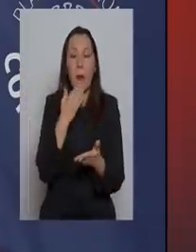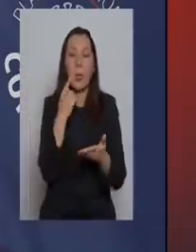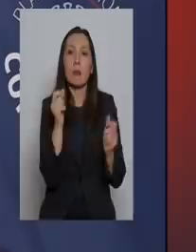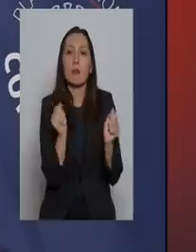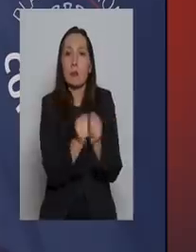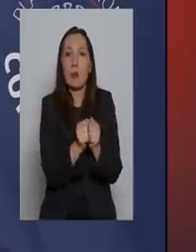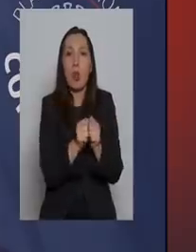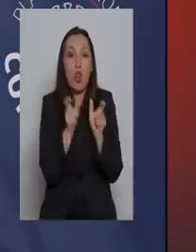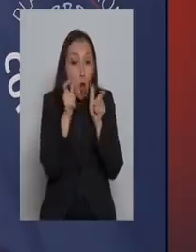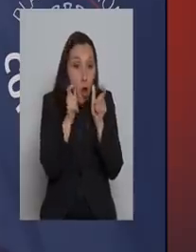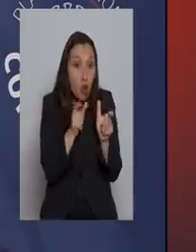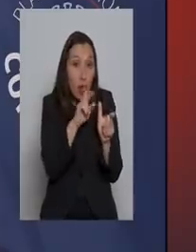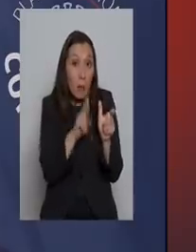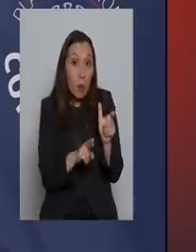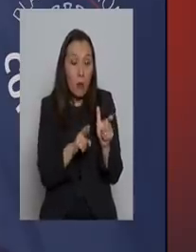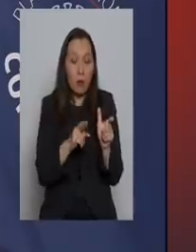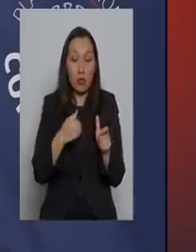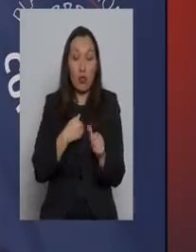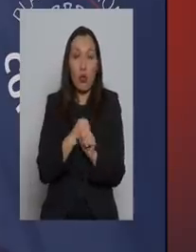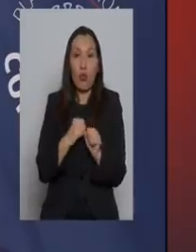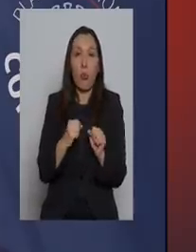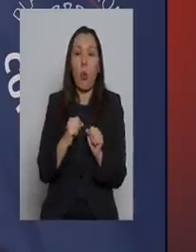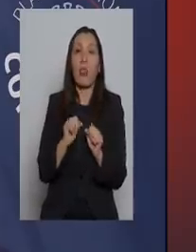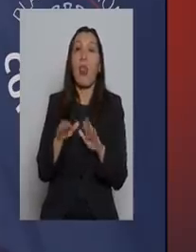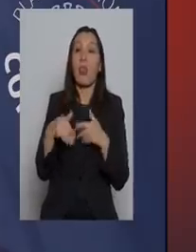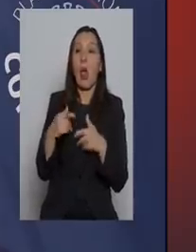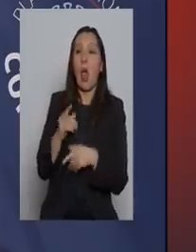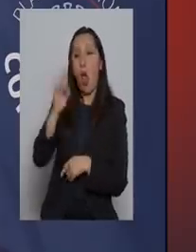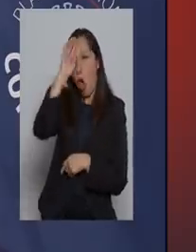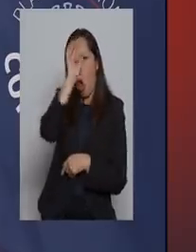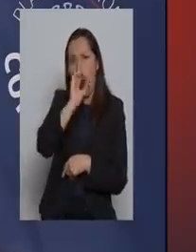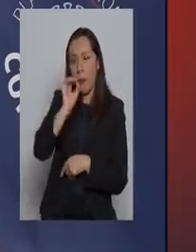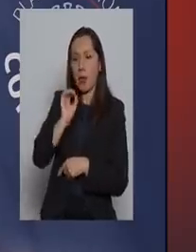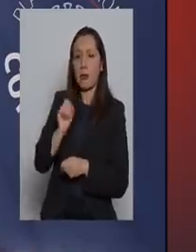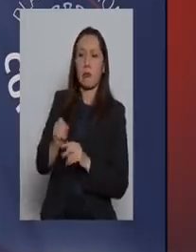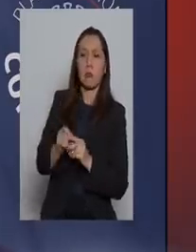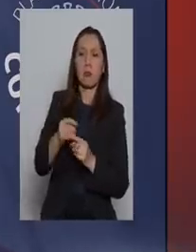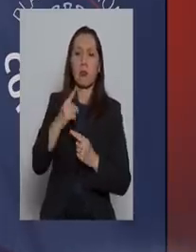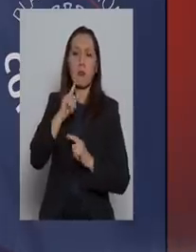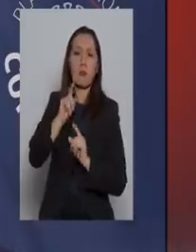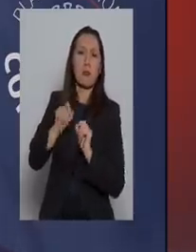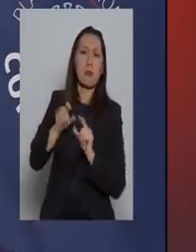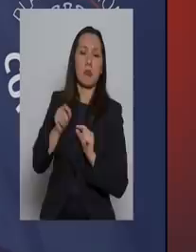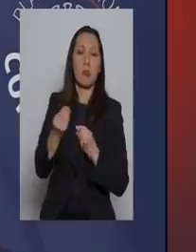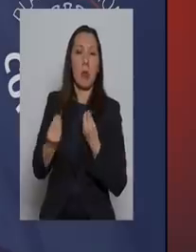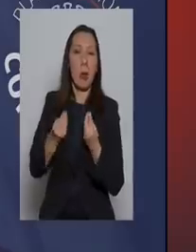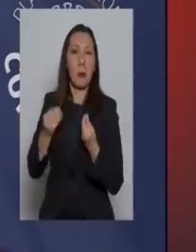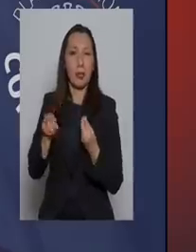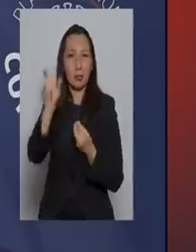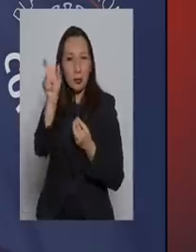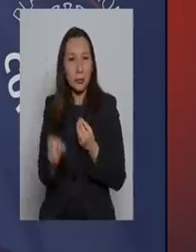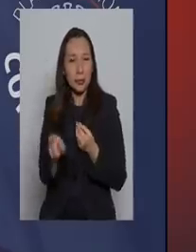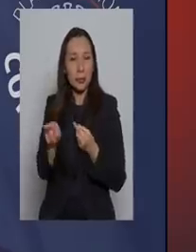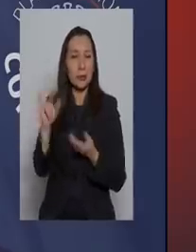Contraloría en toda su investigación. No me corresponde dar un juicio a mí respecto